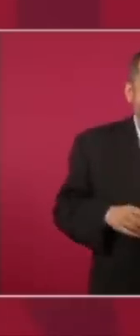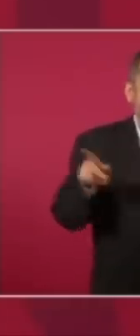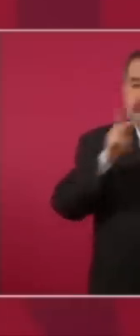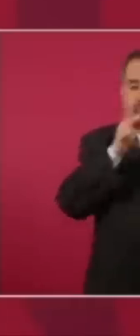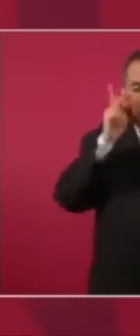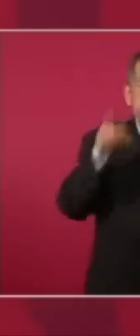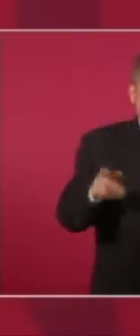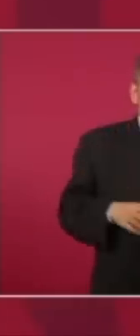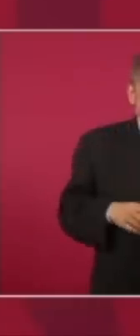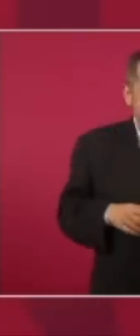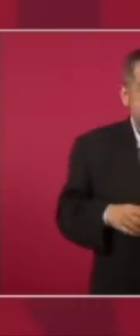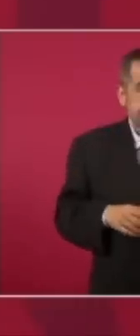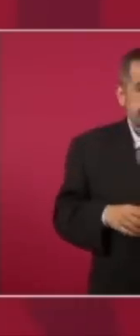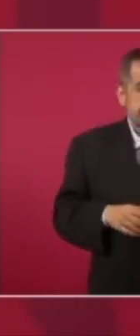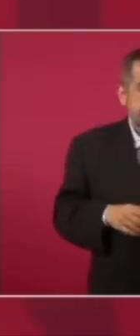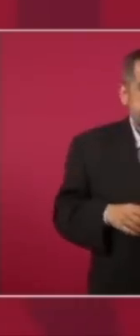condenó